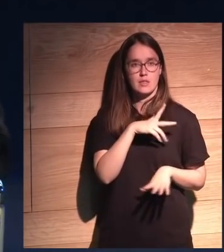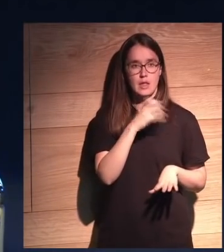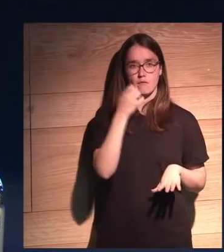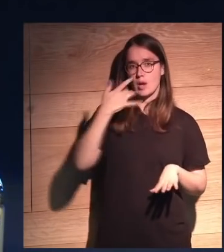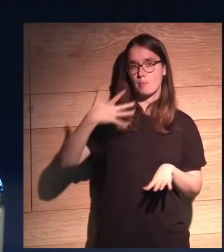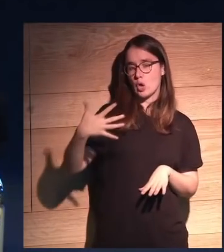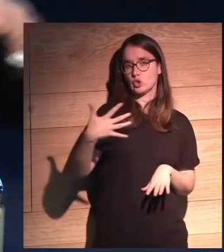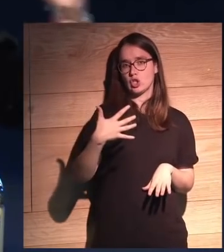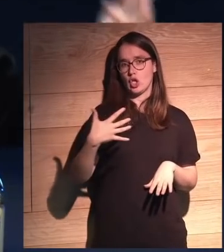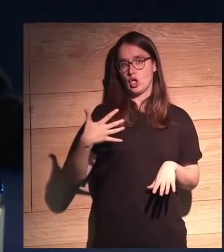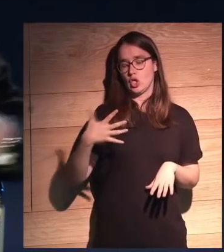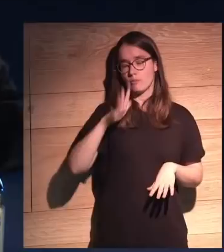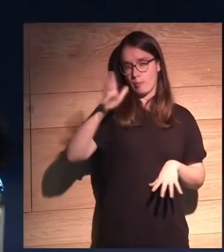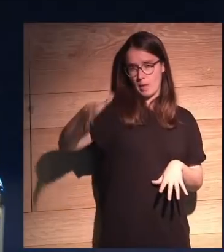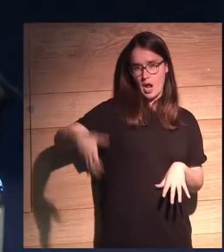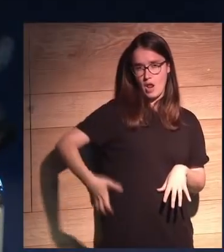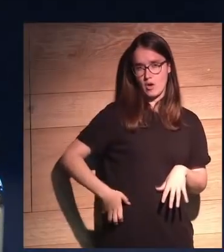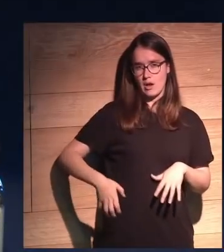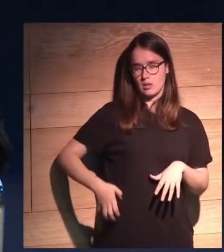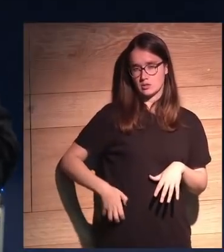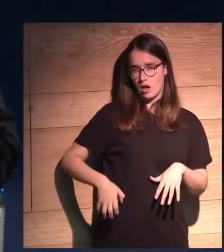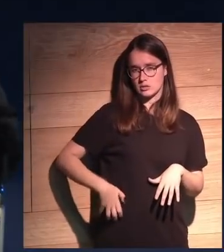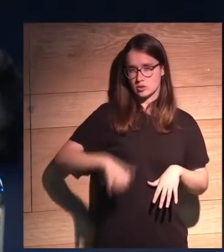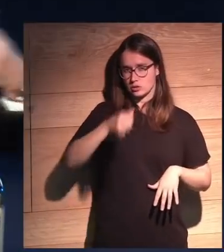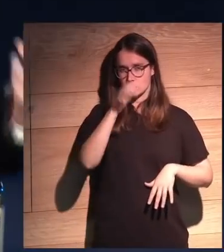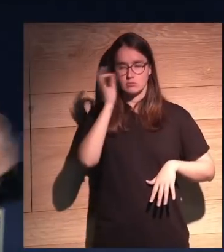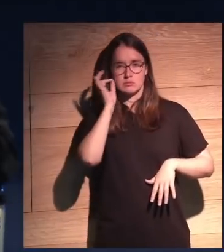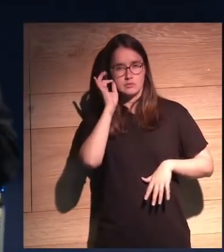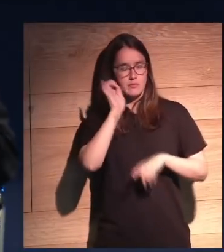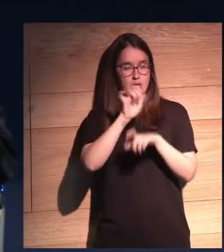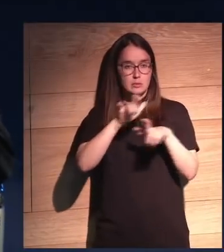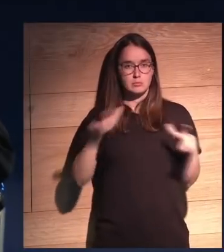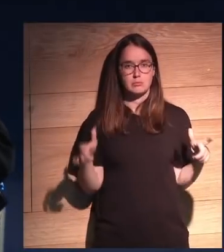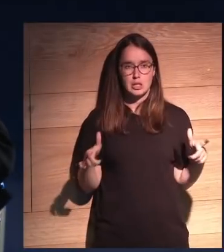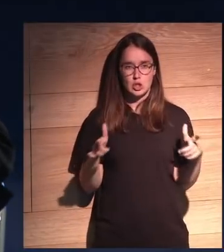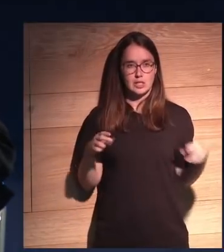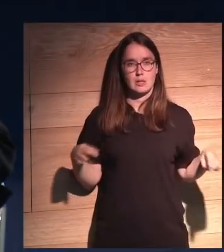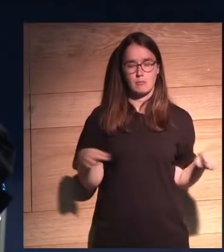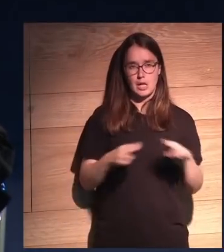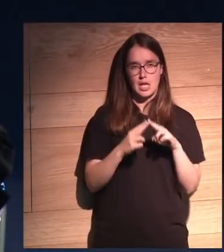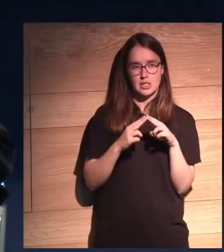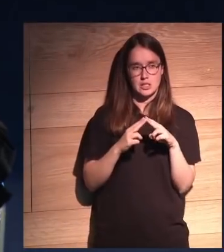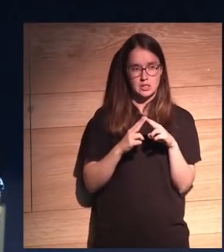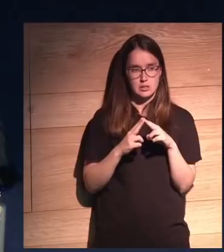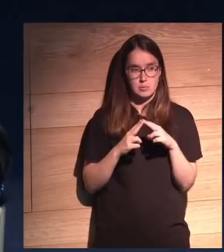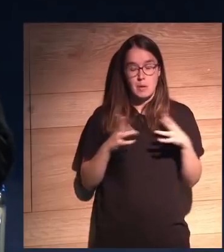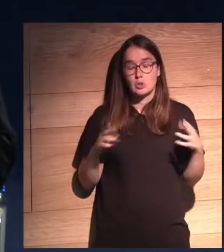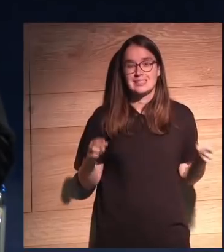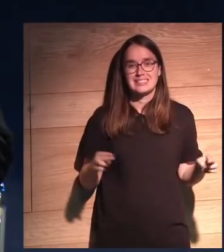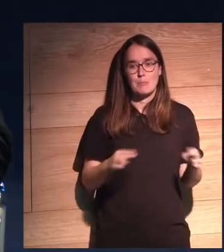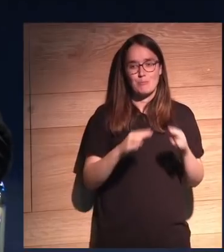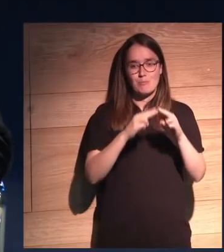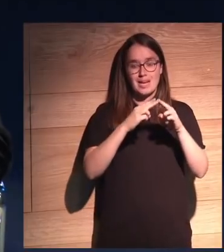de Hollywood, de baronesas, condes, la gente está de París, este París